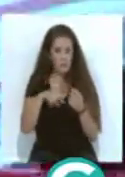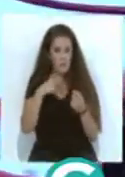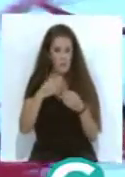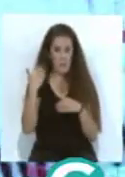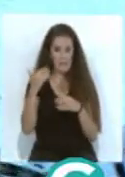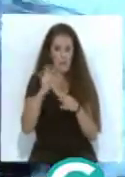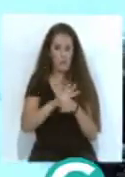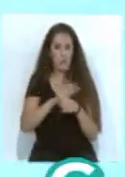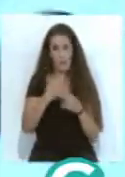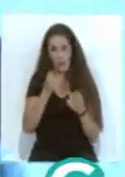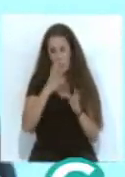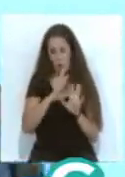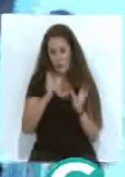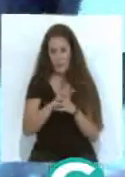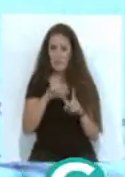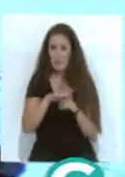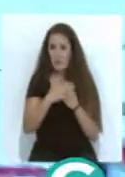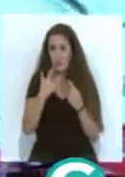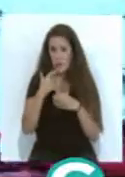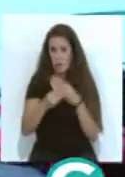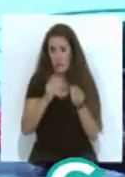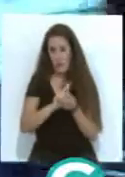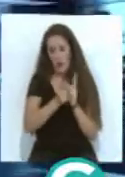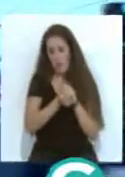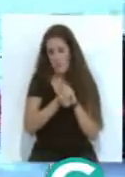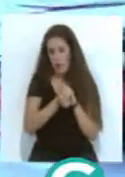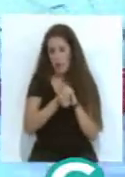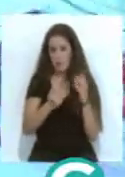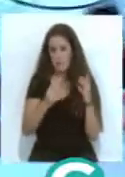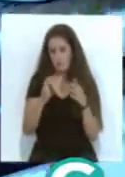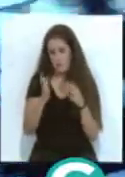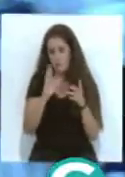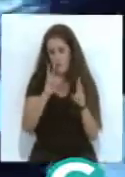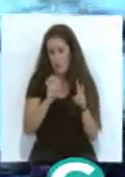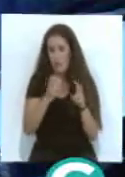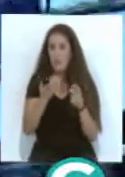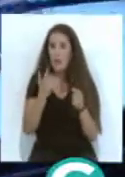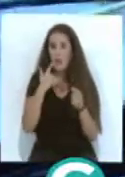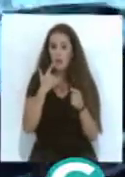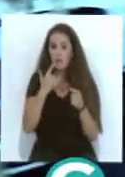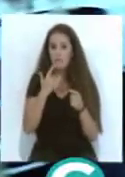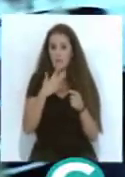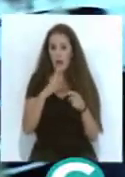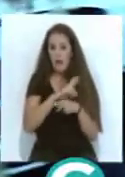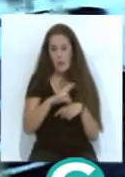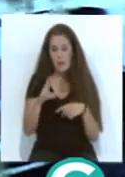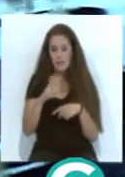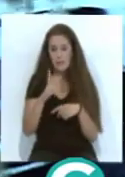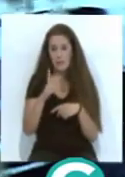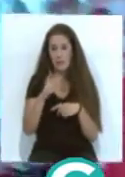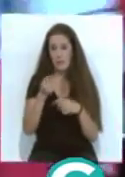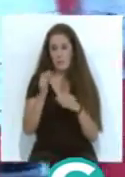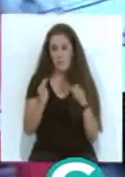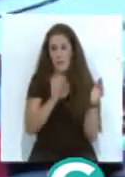el pasado martes, pero bueno, pues las circunstancias nos hicieron cambiar el guión. Teníamos pendiente, bueno, pues repasar parte de lo